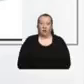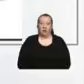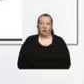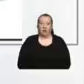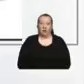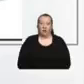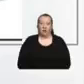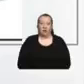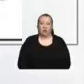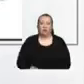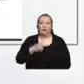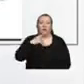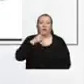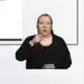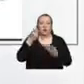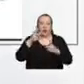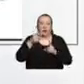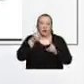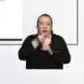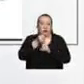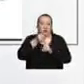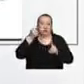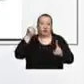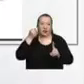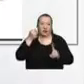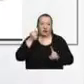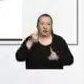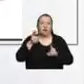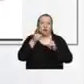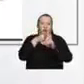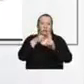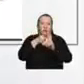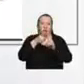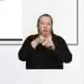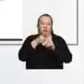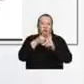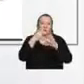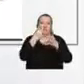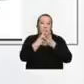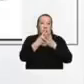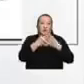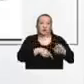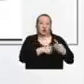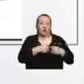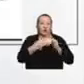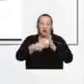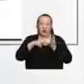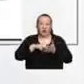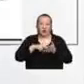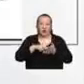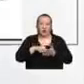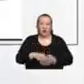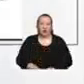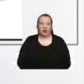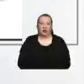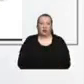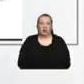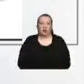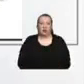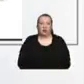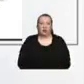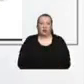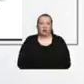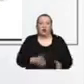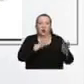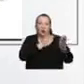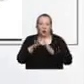y el impacto primero de población carcelaria no porque se ejecutaba más rápido las los procesos y la gente